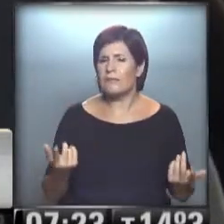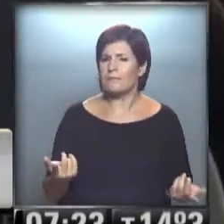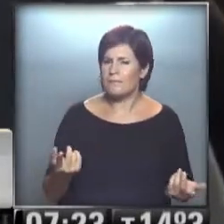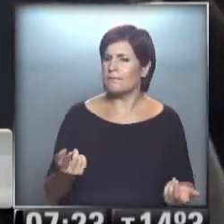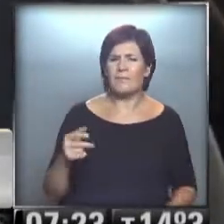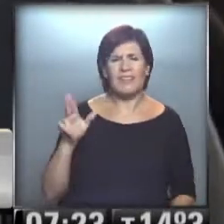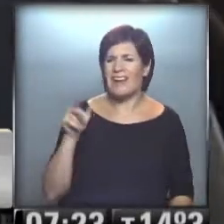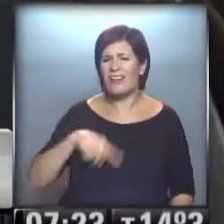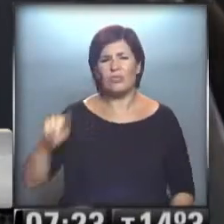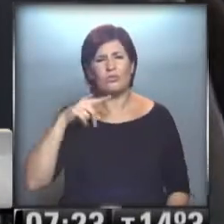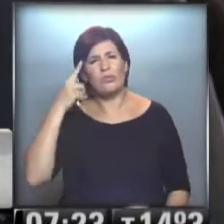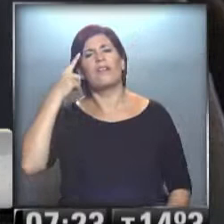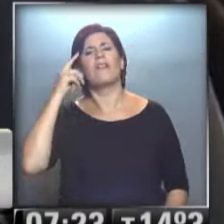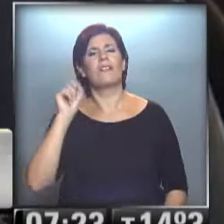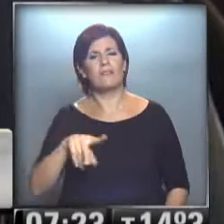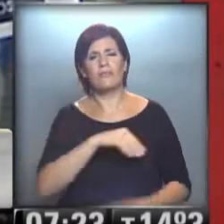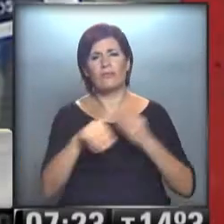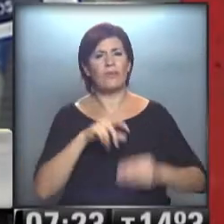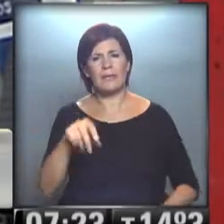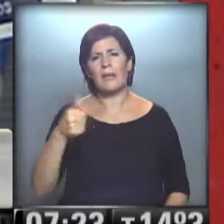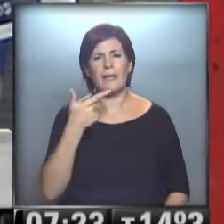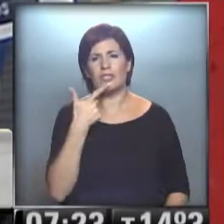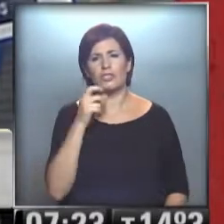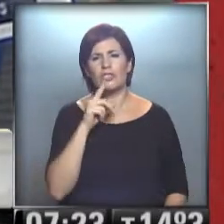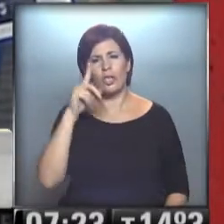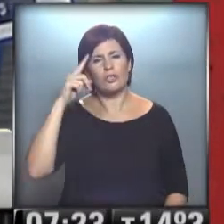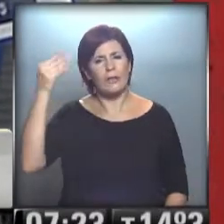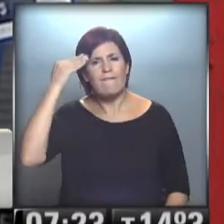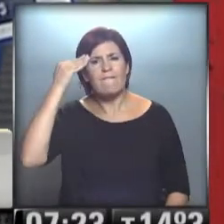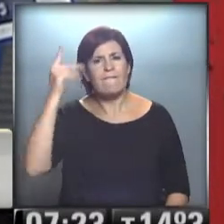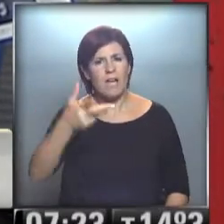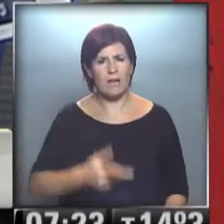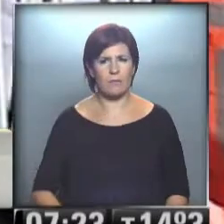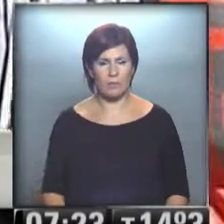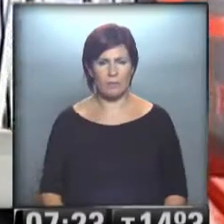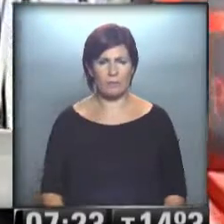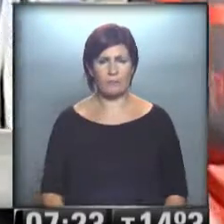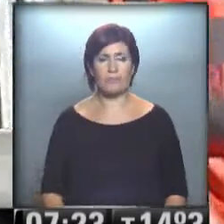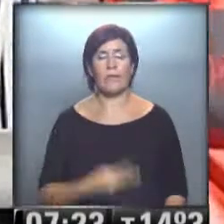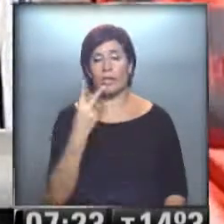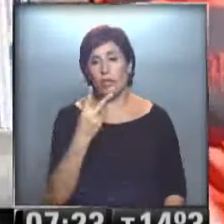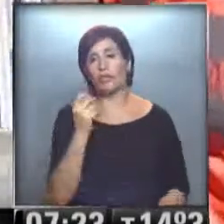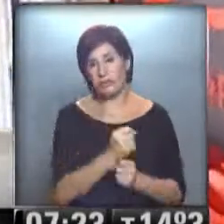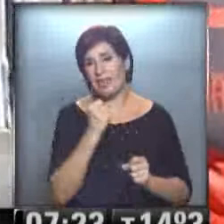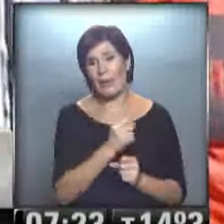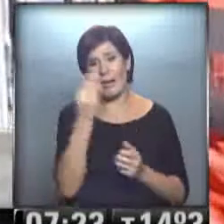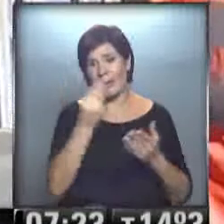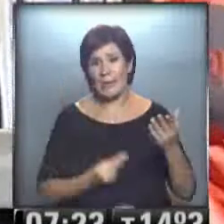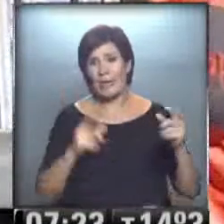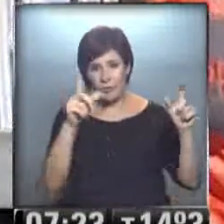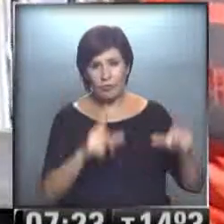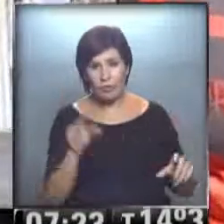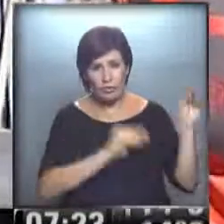una cabeza enfermiza como la familia Julio Massot. Los obreros gráficos Enrique Heinrich y Miguel Ángel